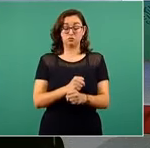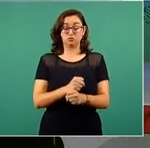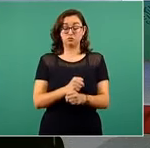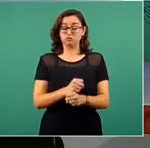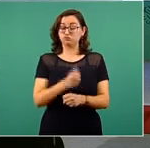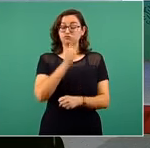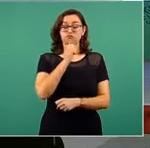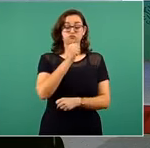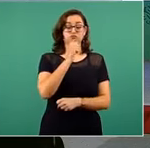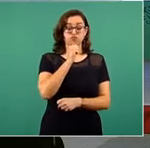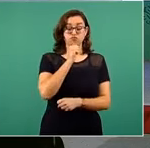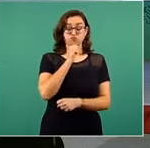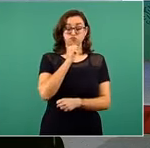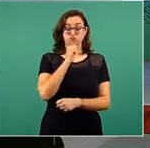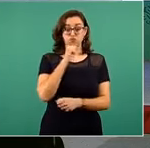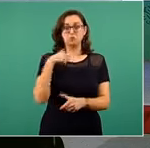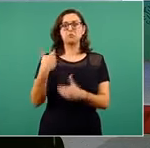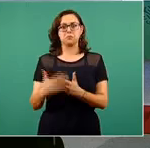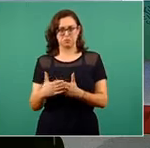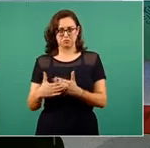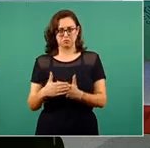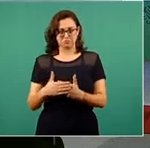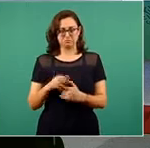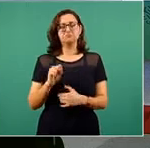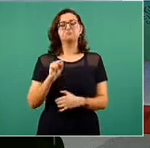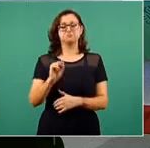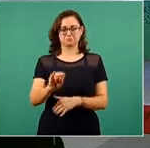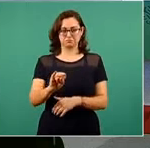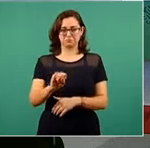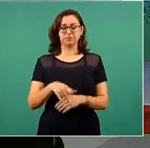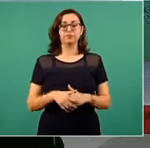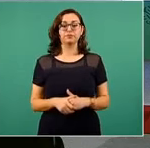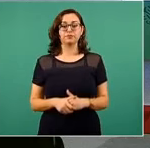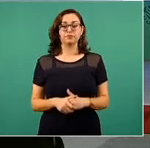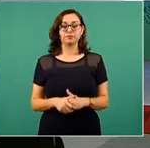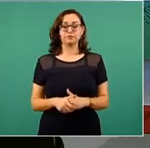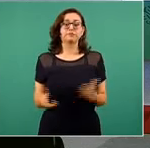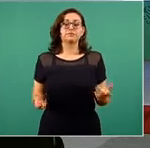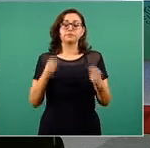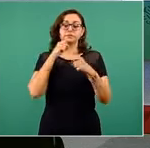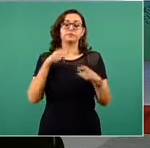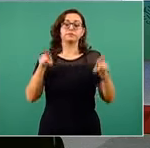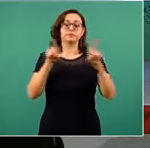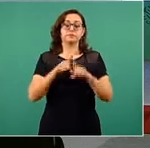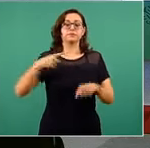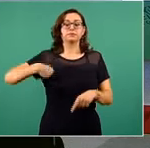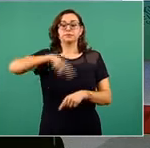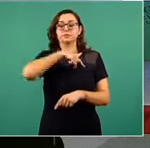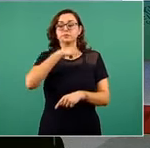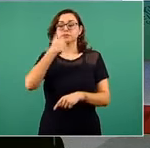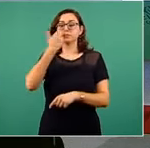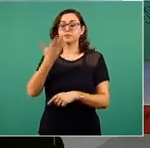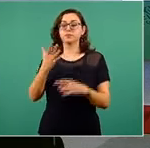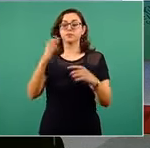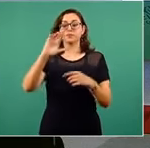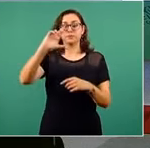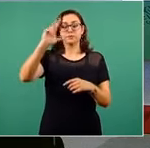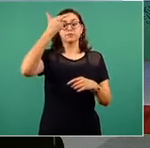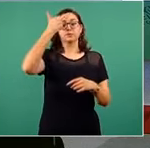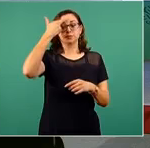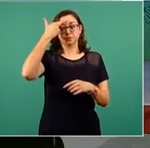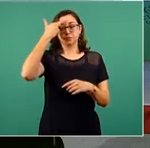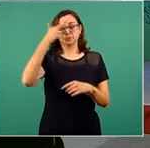embarazadas. Y lo segundo que queremos también recordar es que, con respecto a la edad, aunque